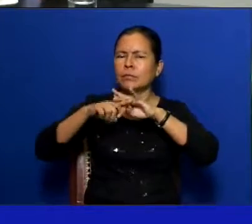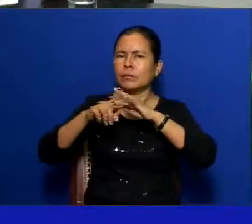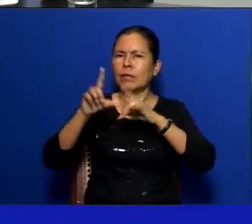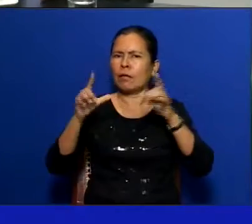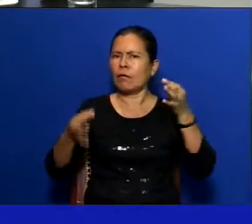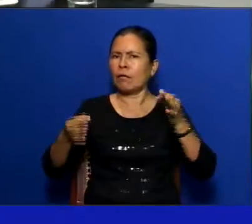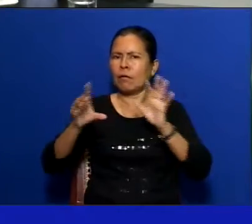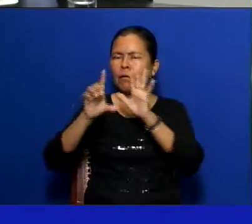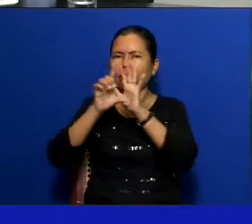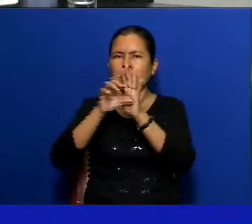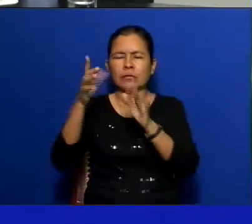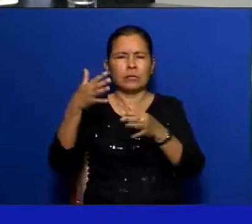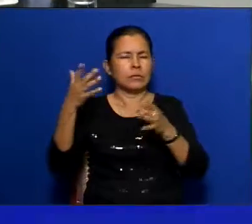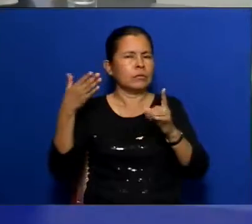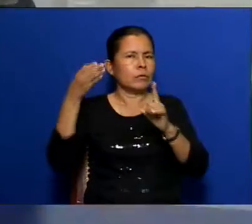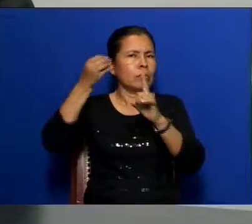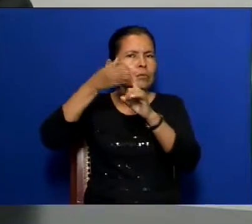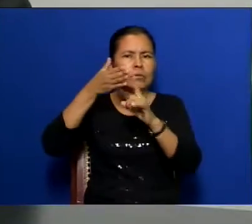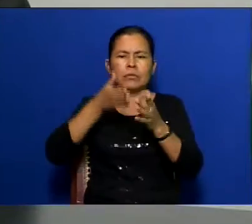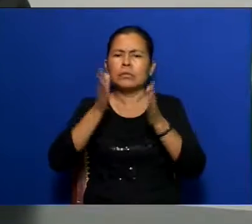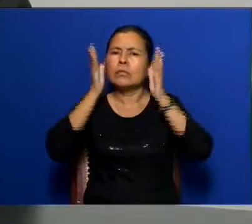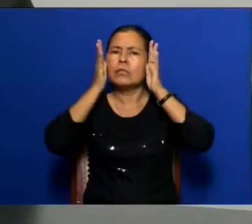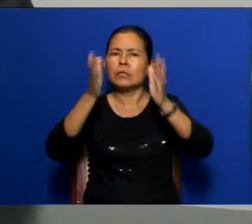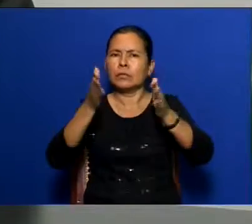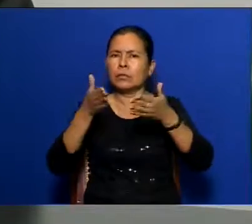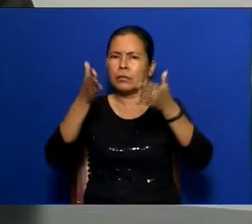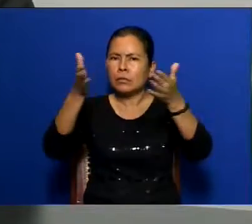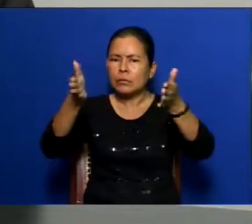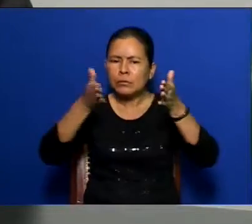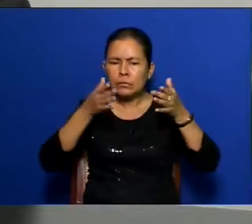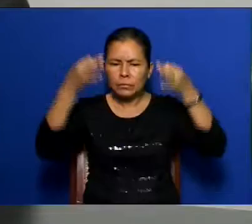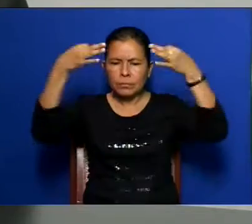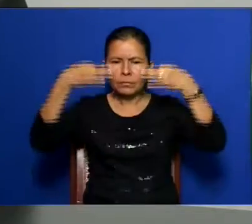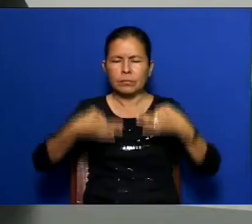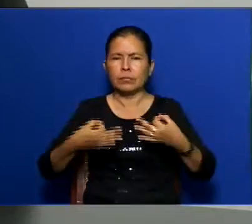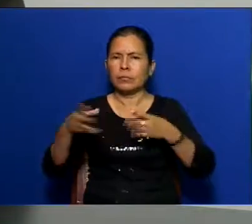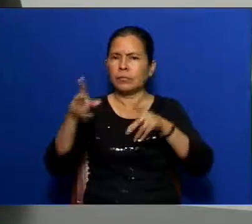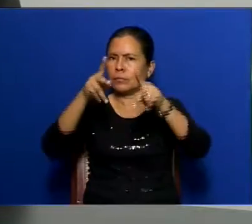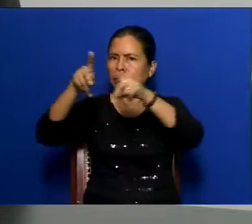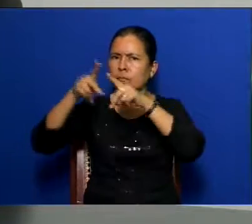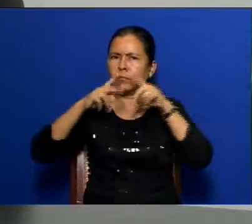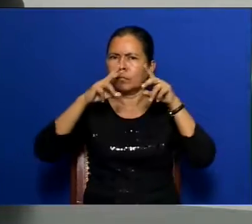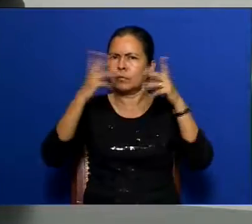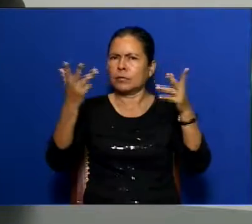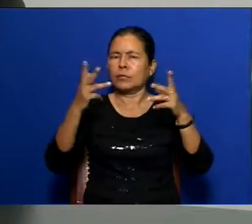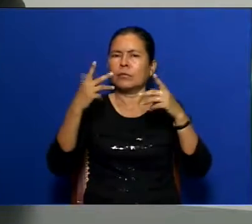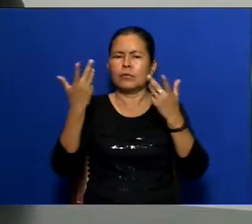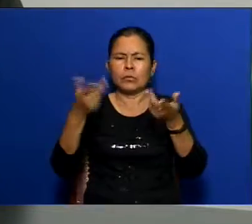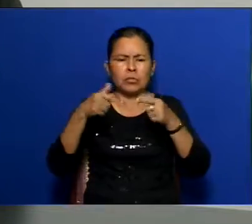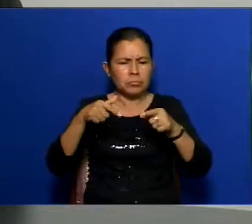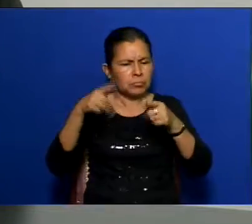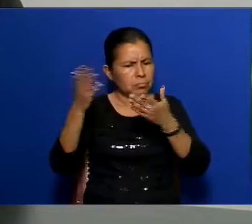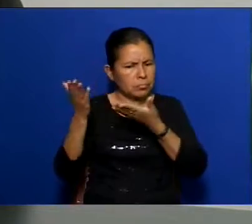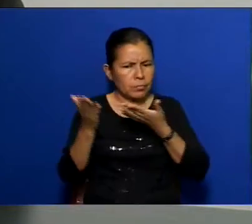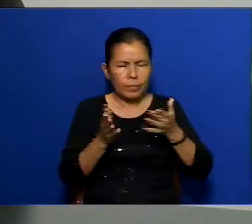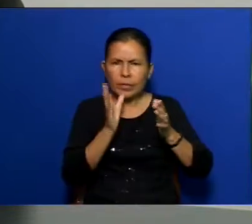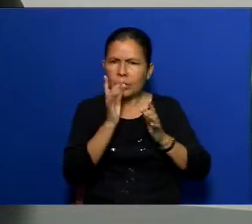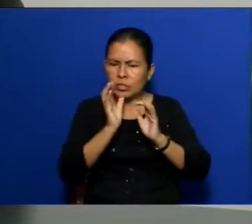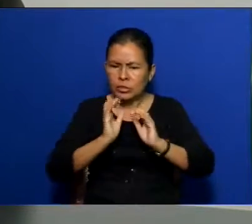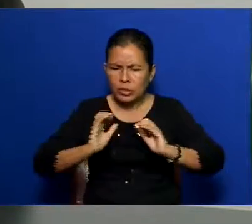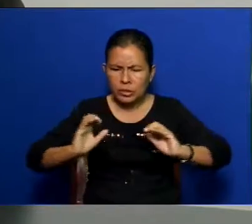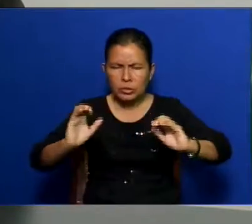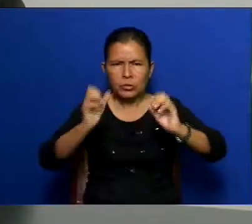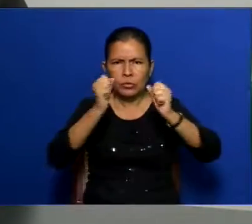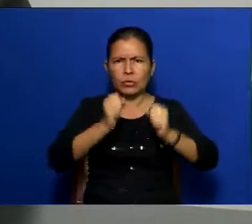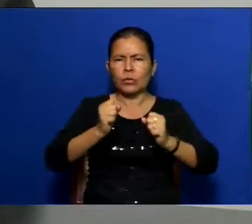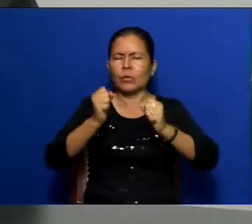como institución, servirle a la población, y que esta clínica fue creada para servirle a la niñez, para servirle a los niños, a las